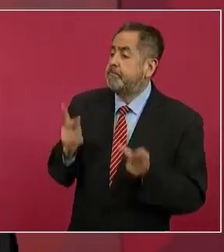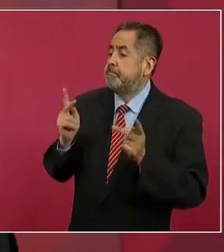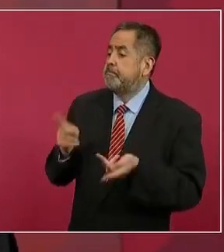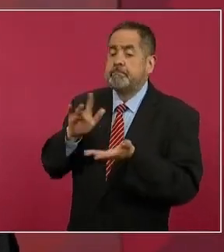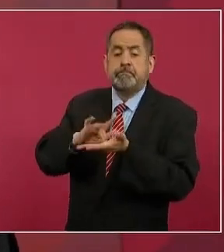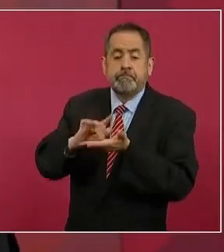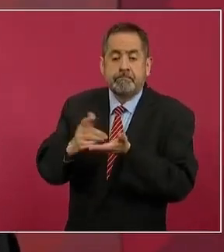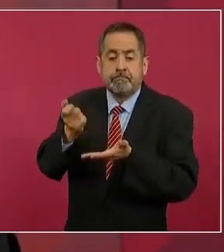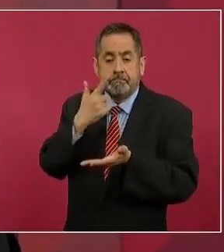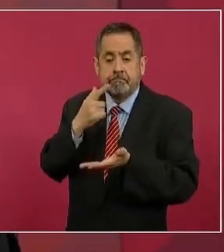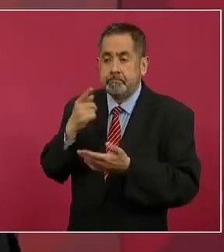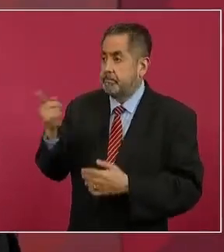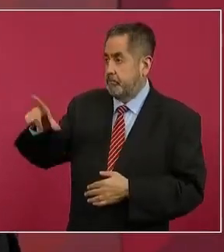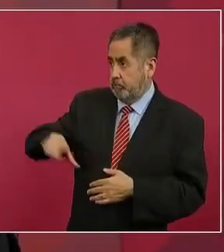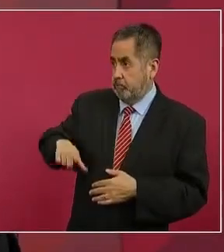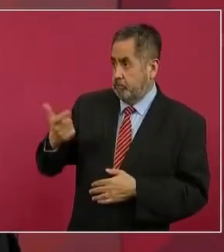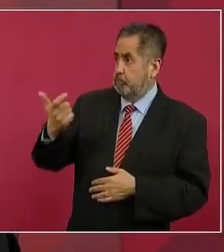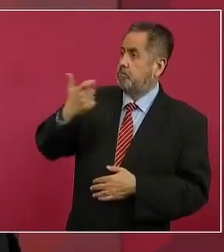medicamentos al gobierno.